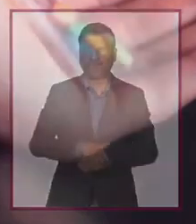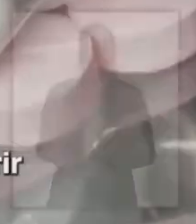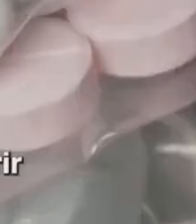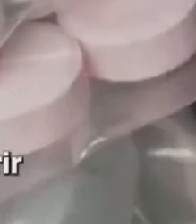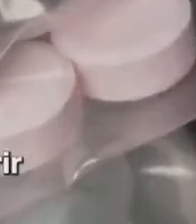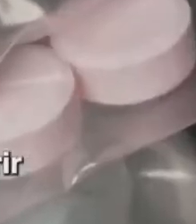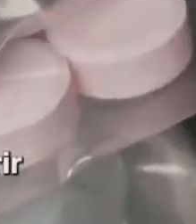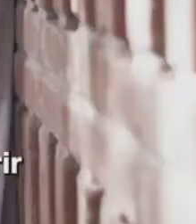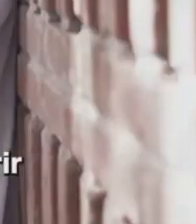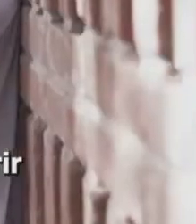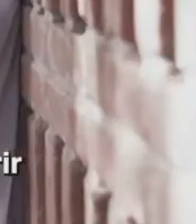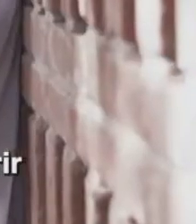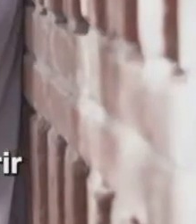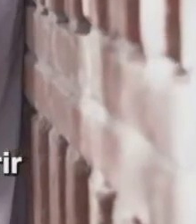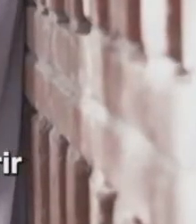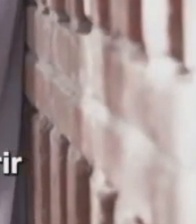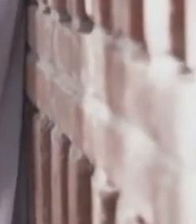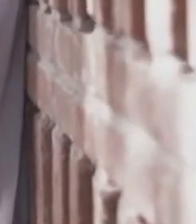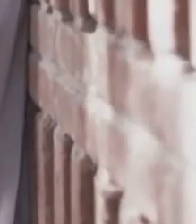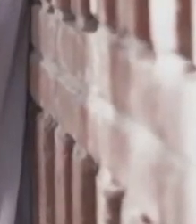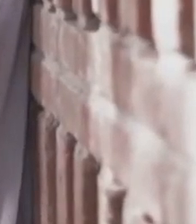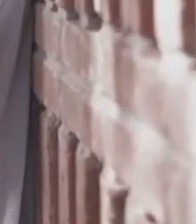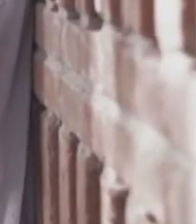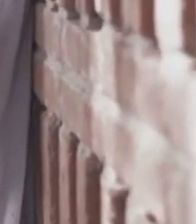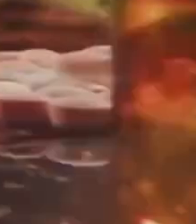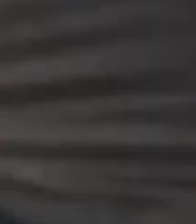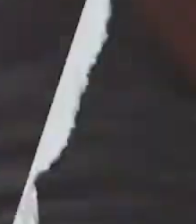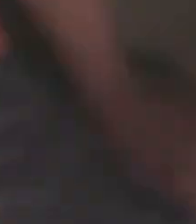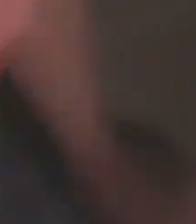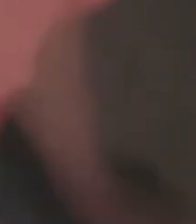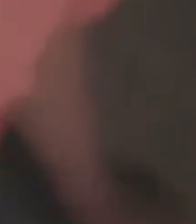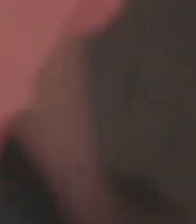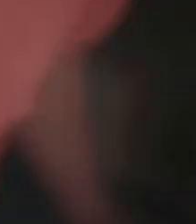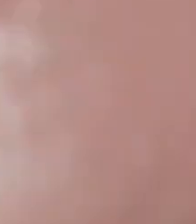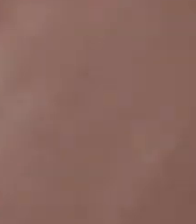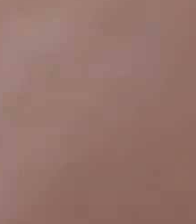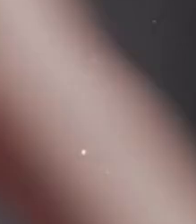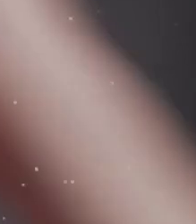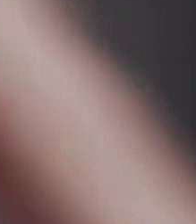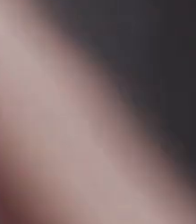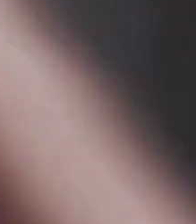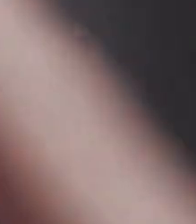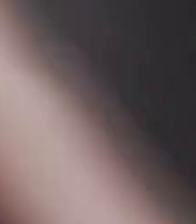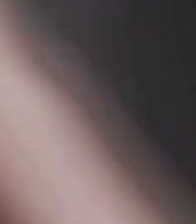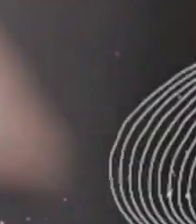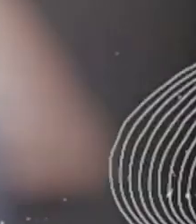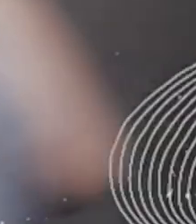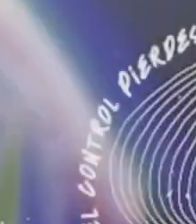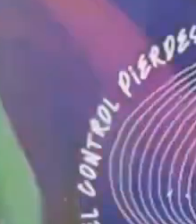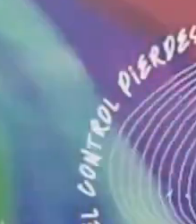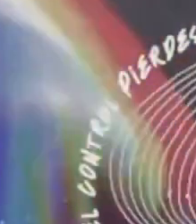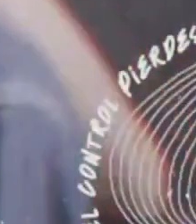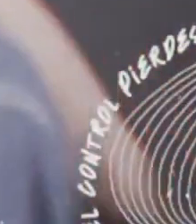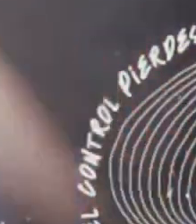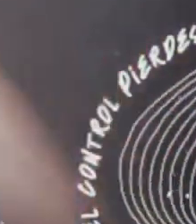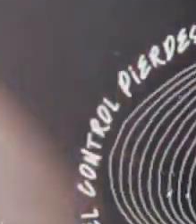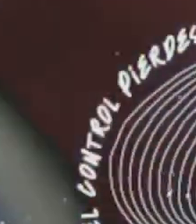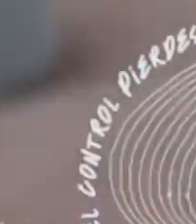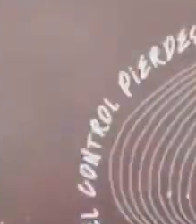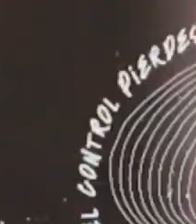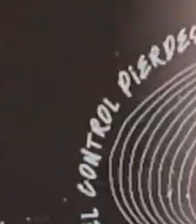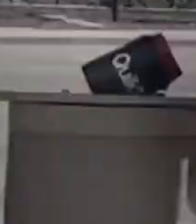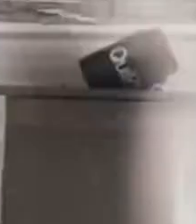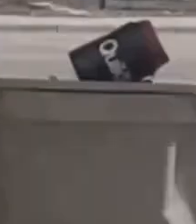desde la primera vez y comienzas a morir en cuanto lo pruebas. Si entra a tu cuerpo, te adormecerá, perderás interés en las actividades diarias y sufrirás de